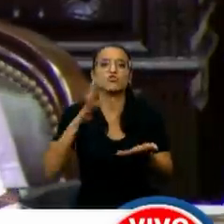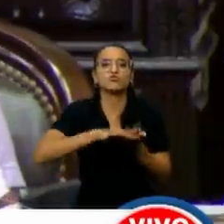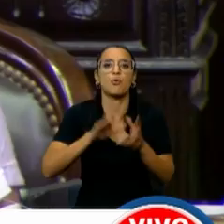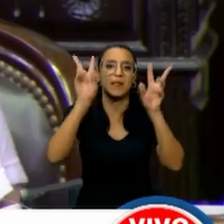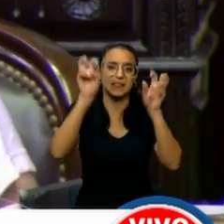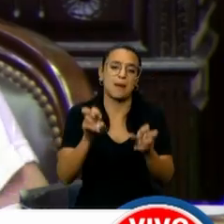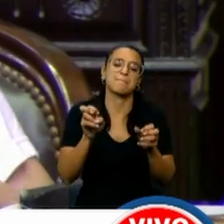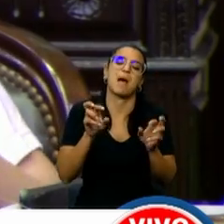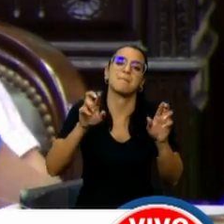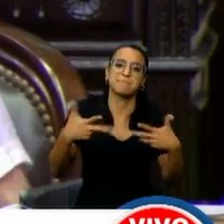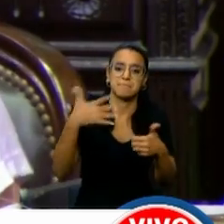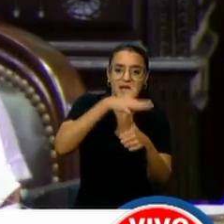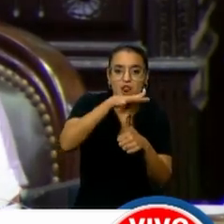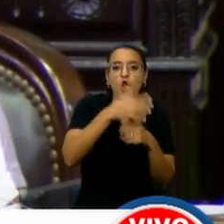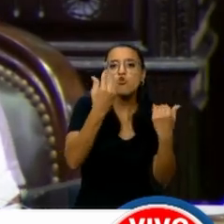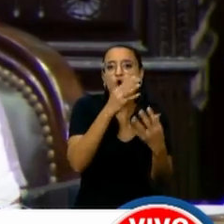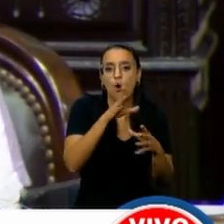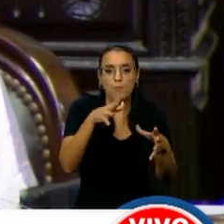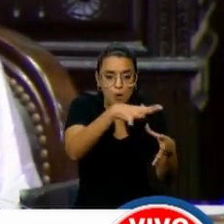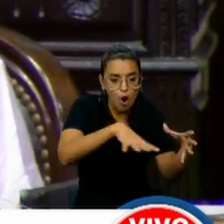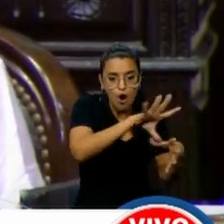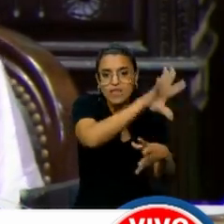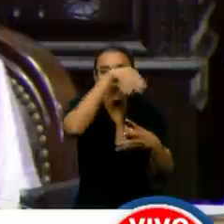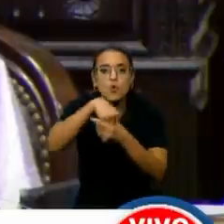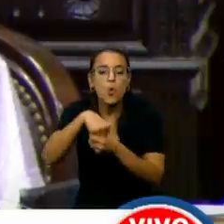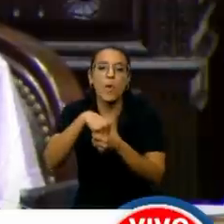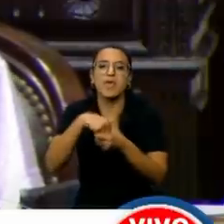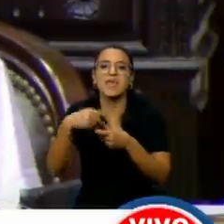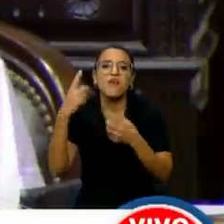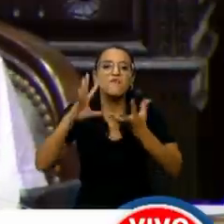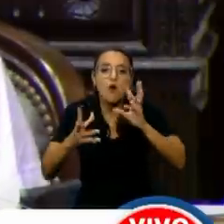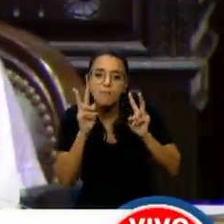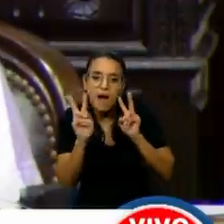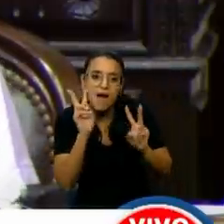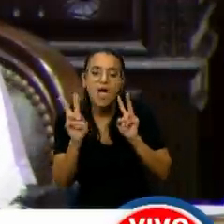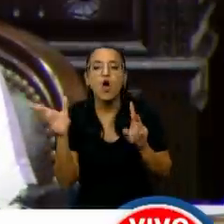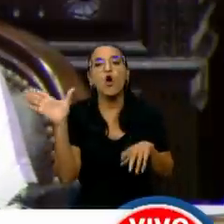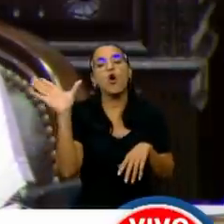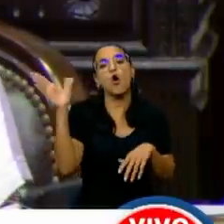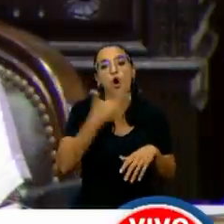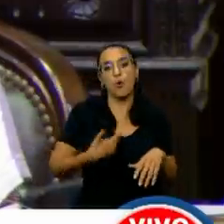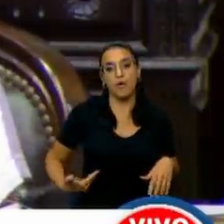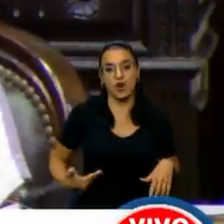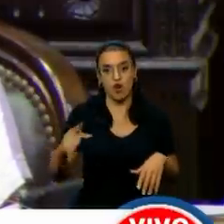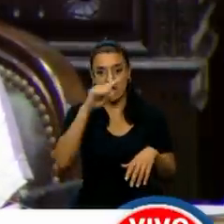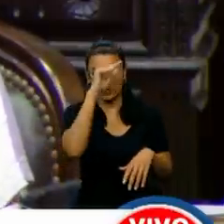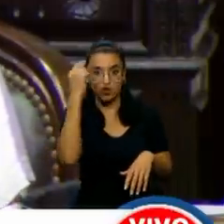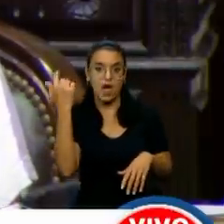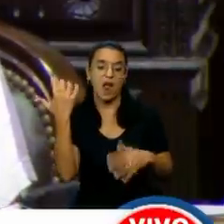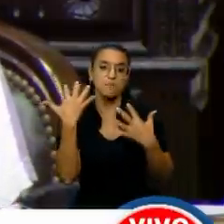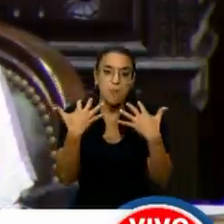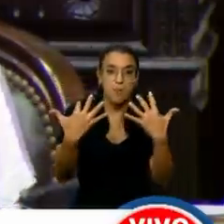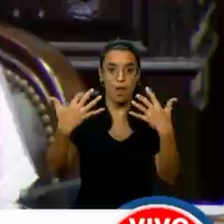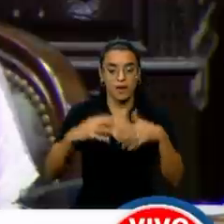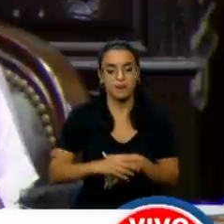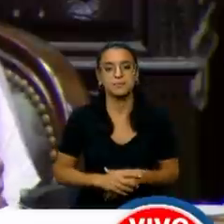políticas de género y de cómo incluir esta perspectiva en todo el gobierno de nuestro gobierno nacional y popular quiero